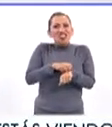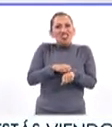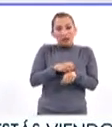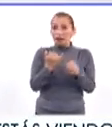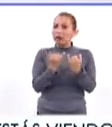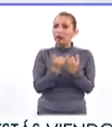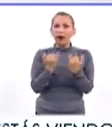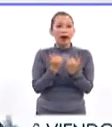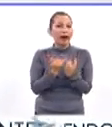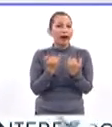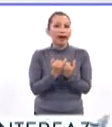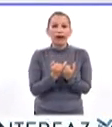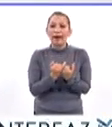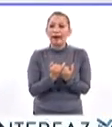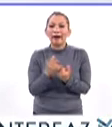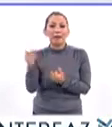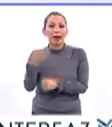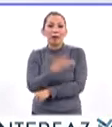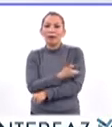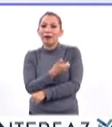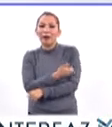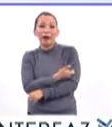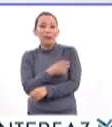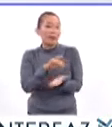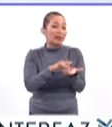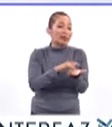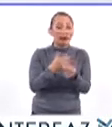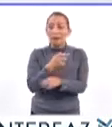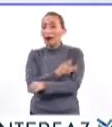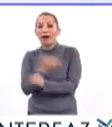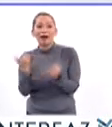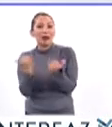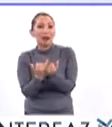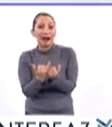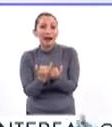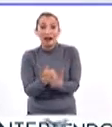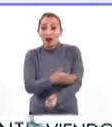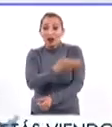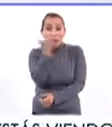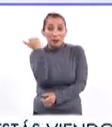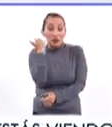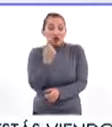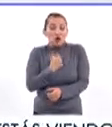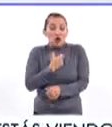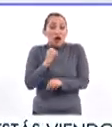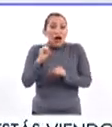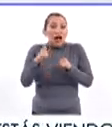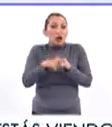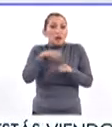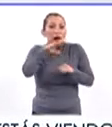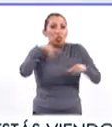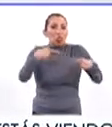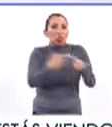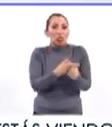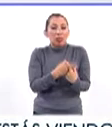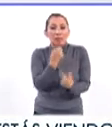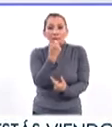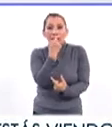mismo sucede con las vacunas. No sabemos si somos alérgicos o no. Sin